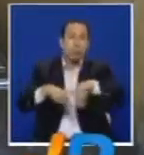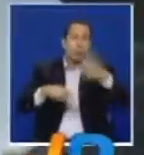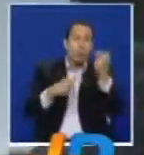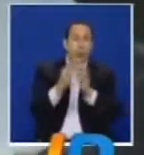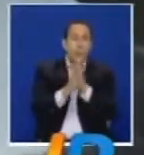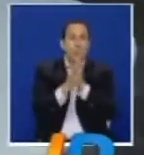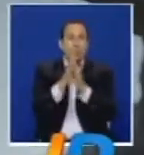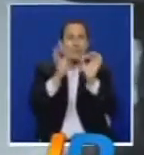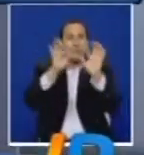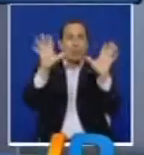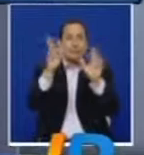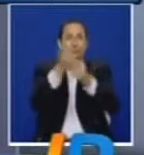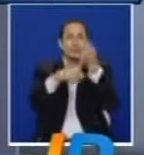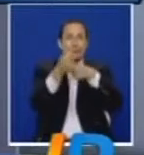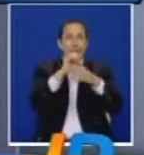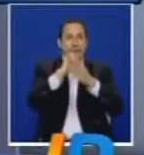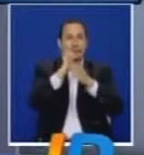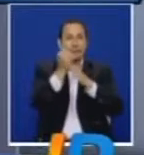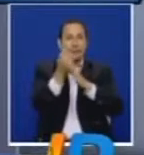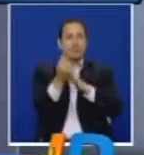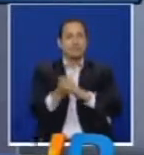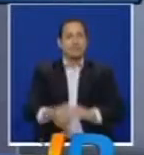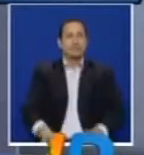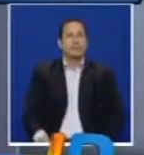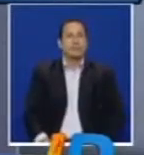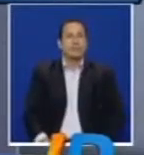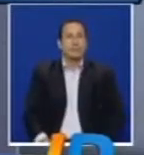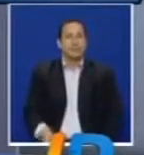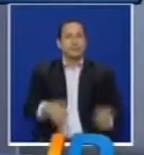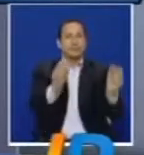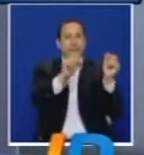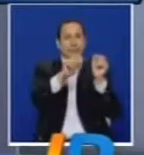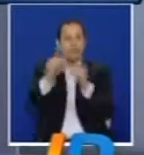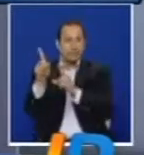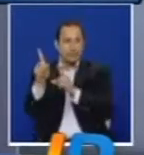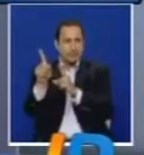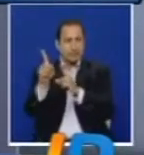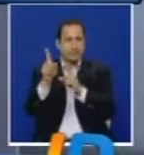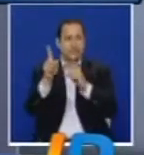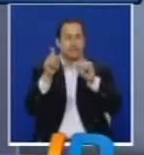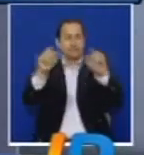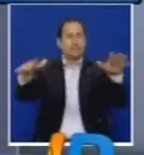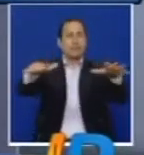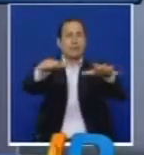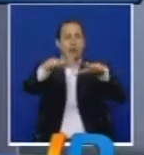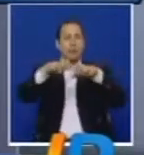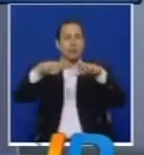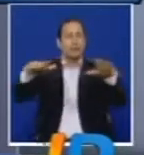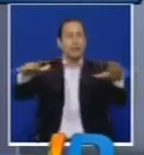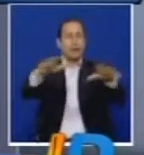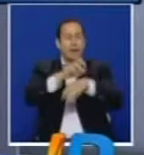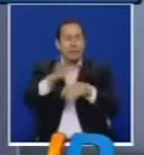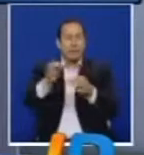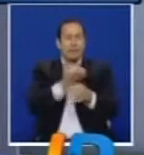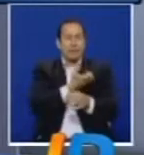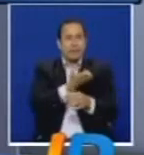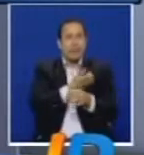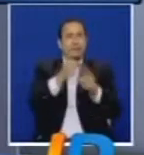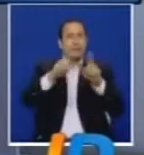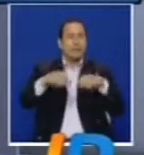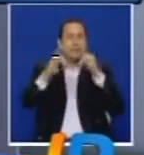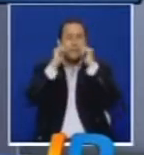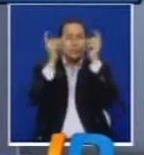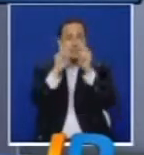una gran oportunidad. Todo está listo para la tercera cumbre mundial de alcaldes y mandatarios afro que se realizará en Cali entre el 12